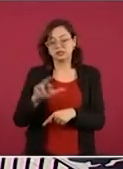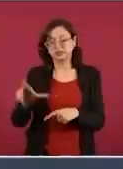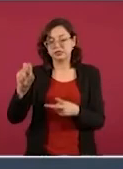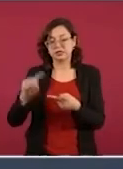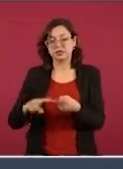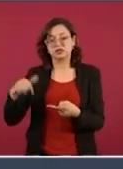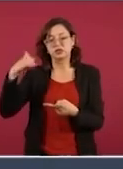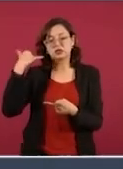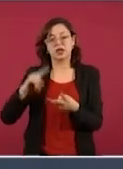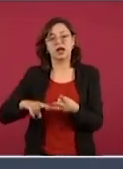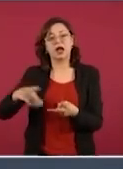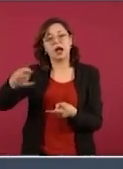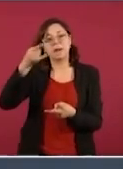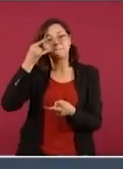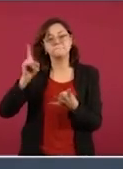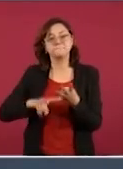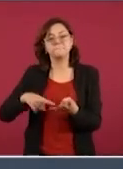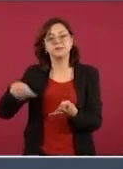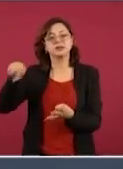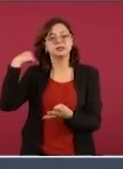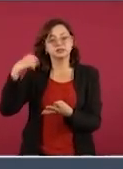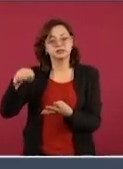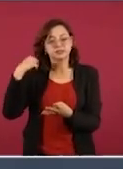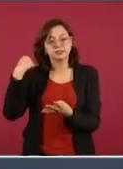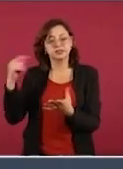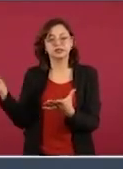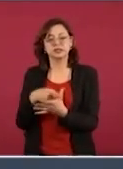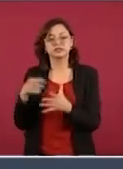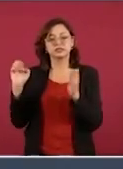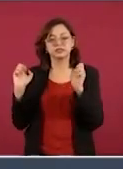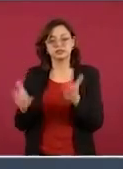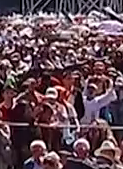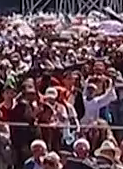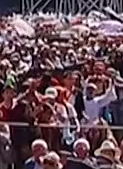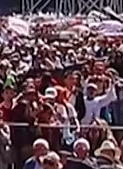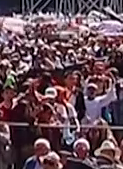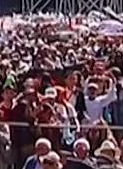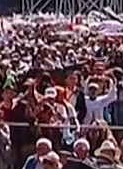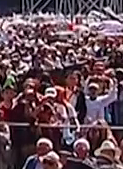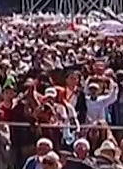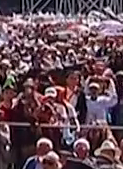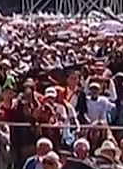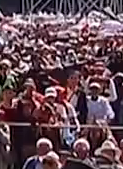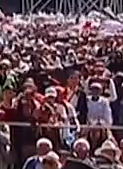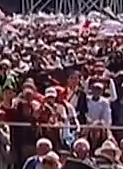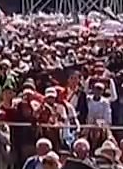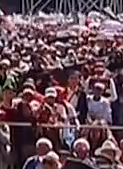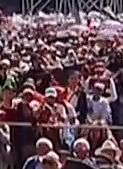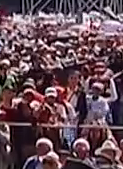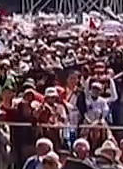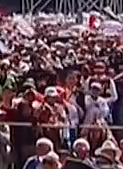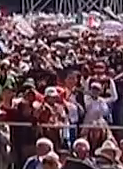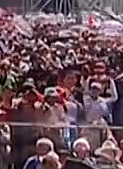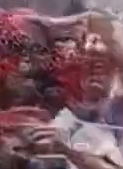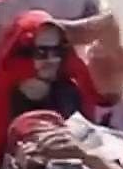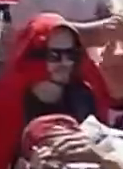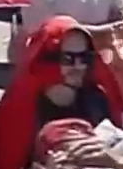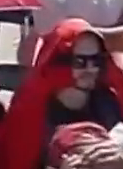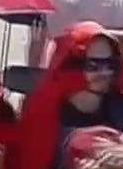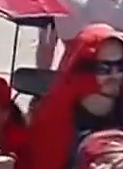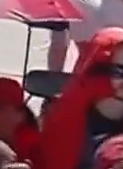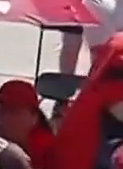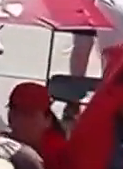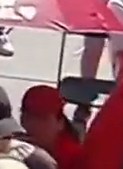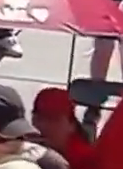Yucatán, Campeche, Tabasco y Chiapas. El mandatario enlistó las leyes y reformas aprobadas por el